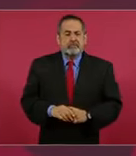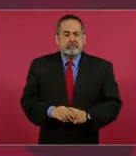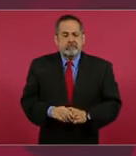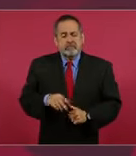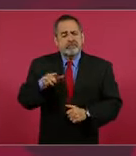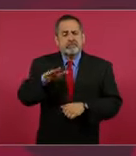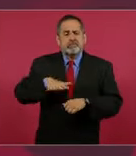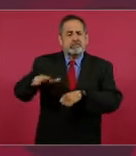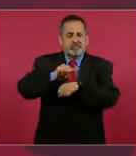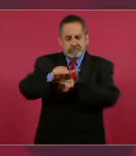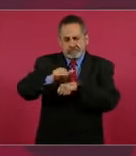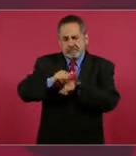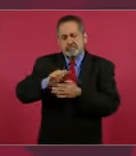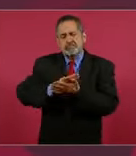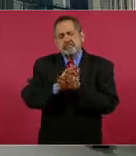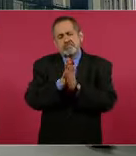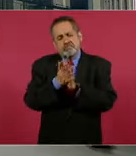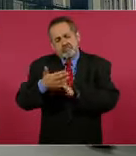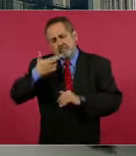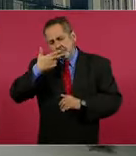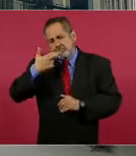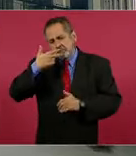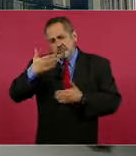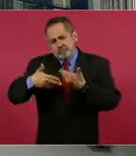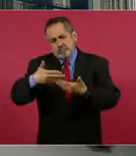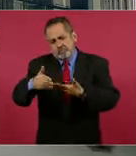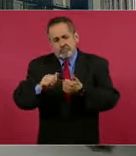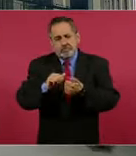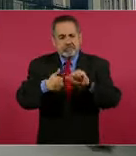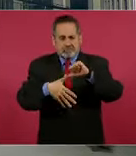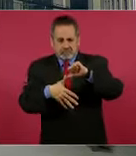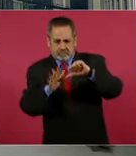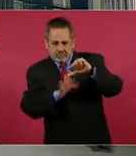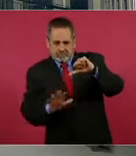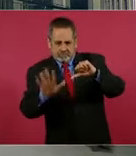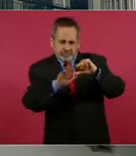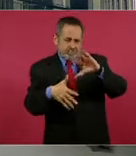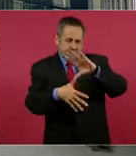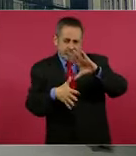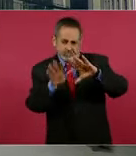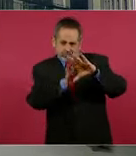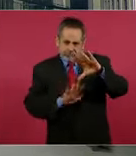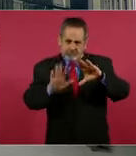mejoren las cosas en Argentina y en todo el continente,